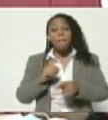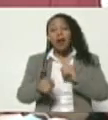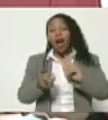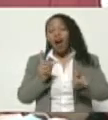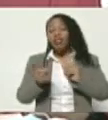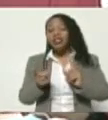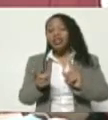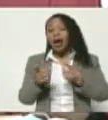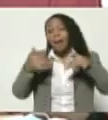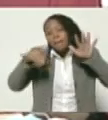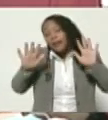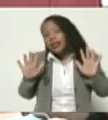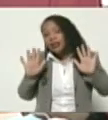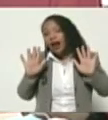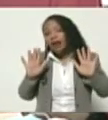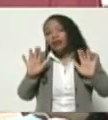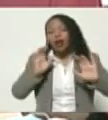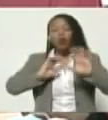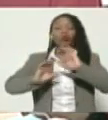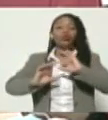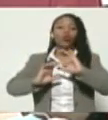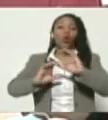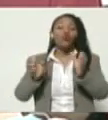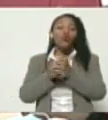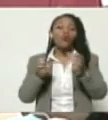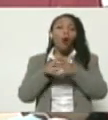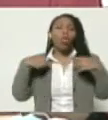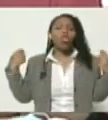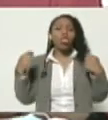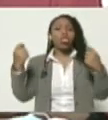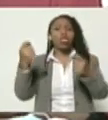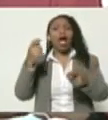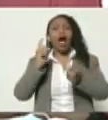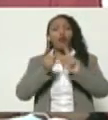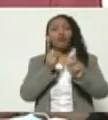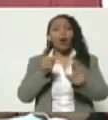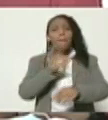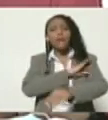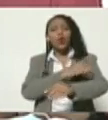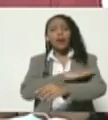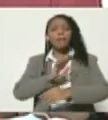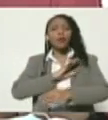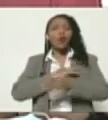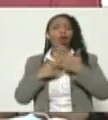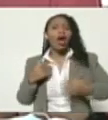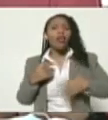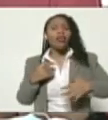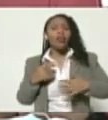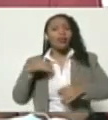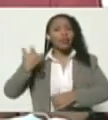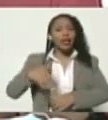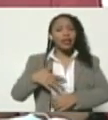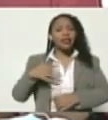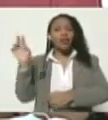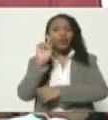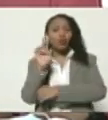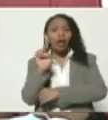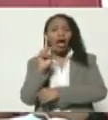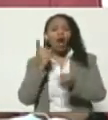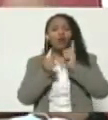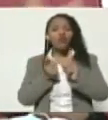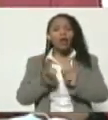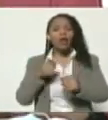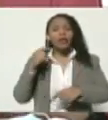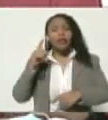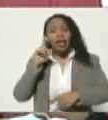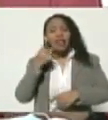a pesar de los medios y de las corporaciones mediáticas en poder de la derecha venezolana, o aliados de la derecha venezolana